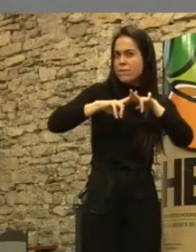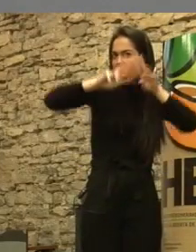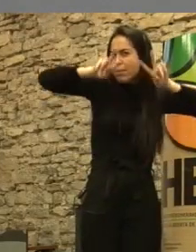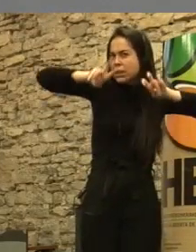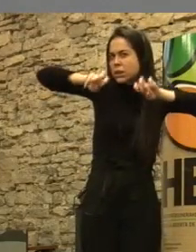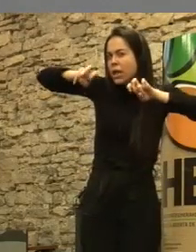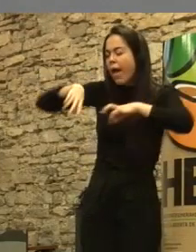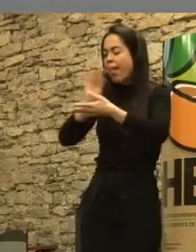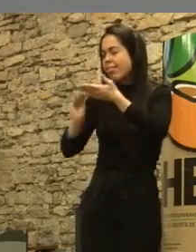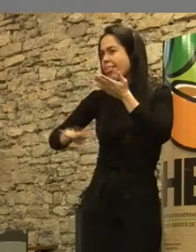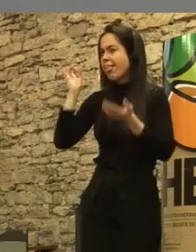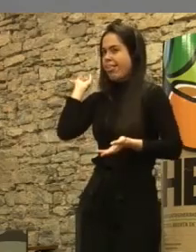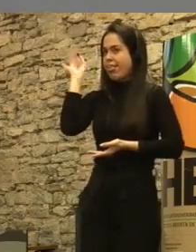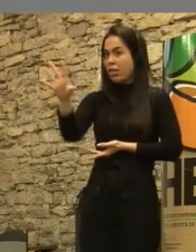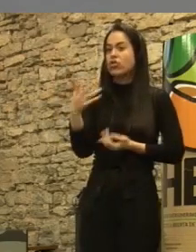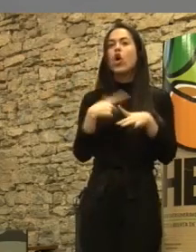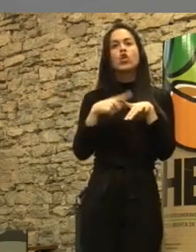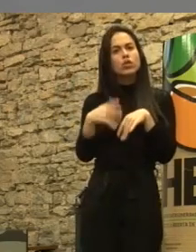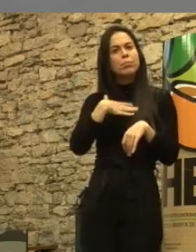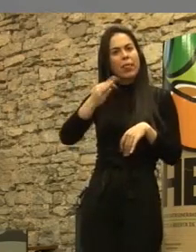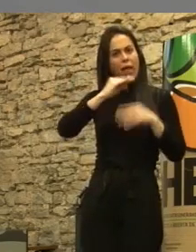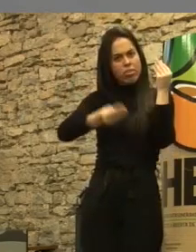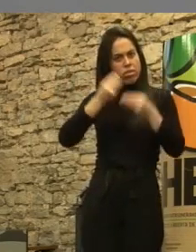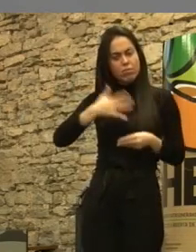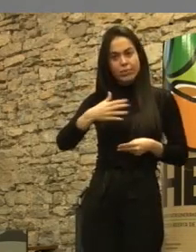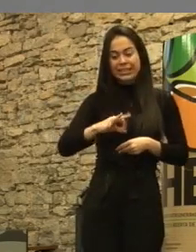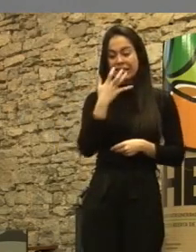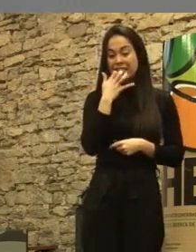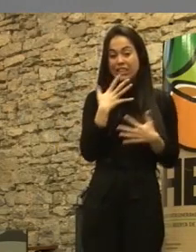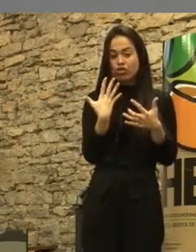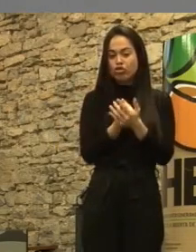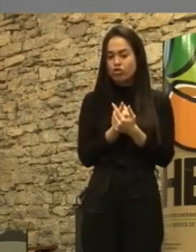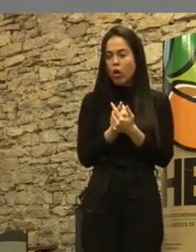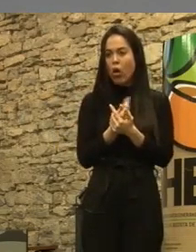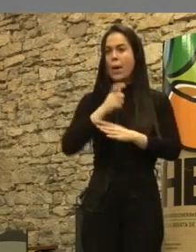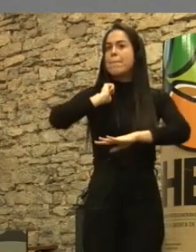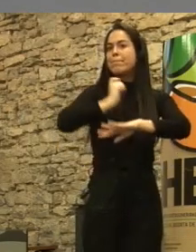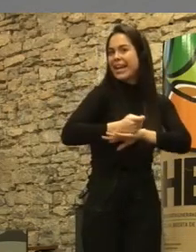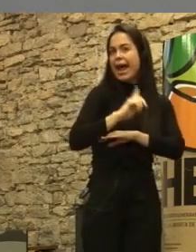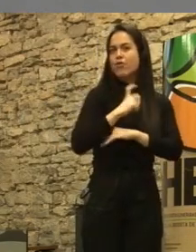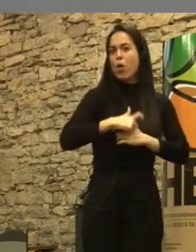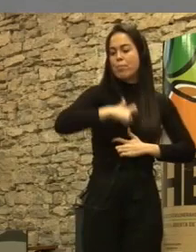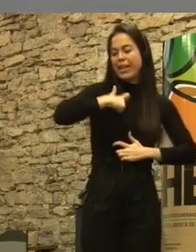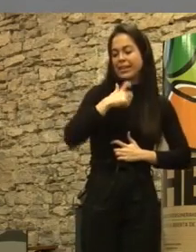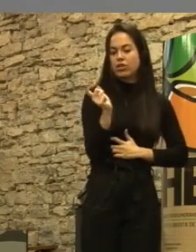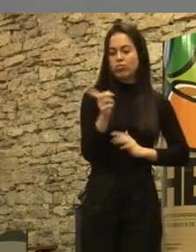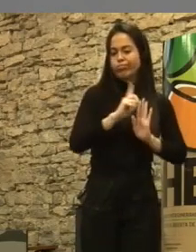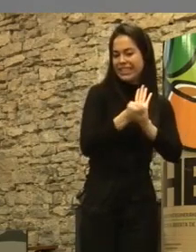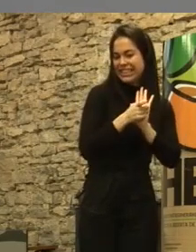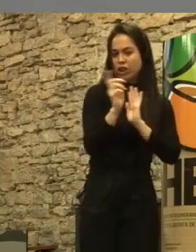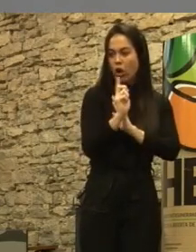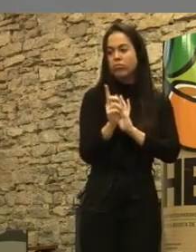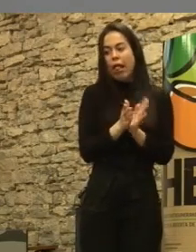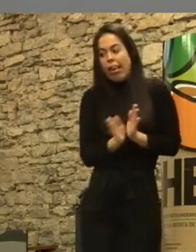pero hay posibilidades, hay cosas que hacer. Si se investiga un poco todo lo que, digamos, todo lo no penal, o lo no civil, o lo no legal, por decirlo así, hay un montón de sitios